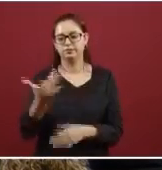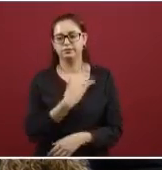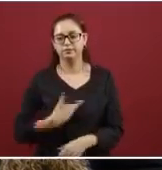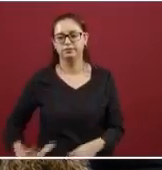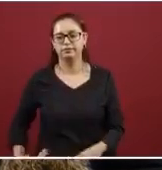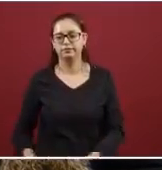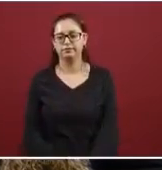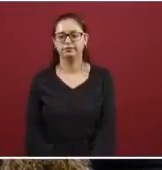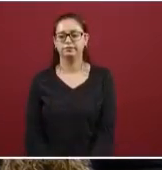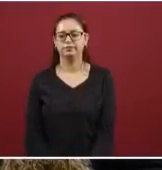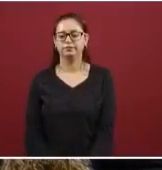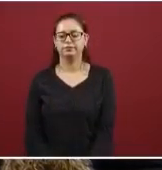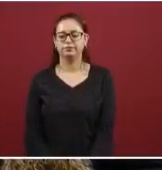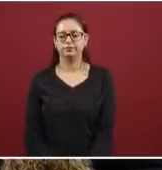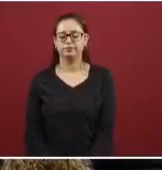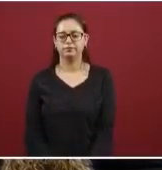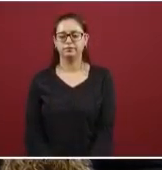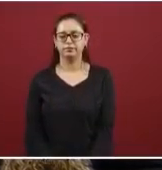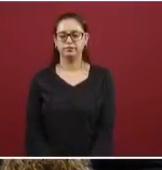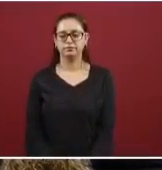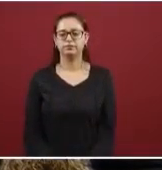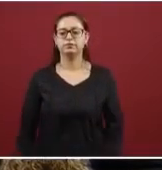presidente. Pues es